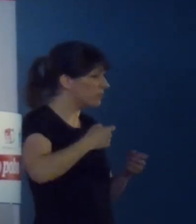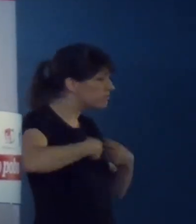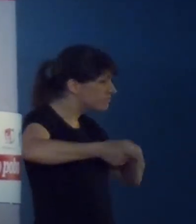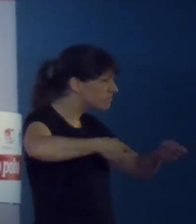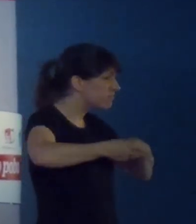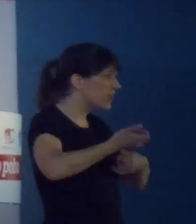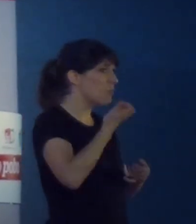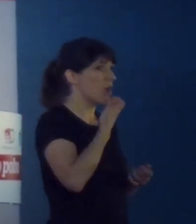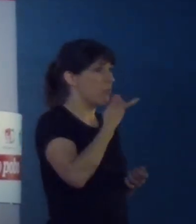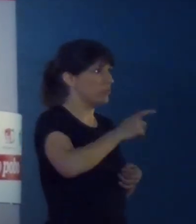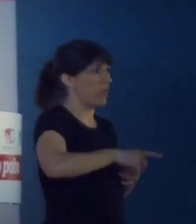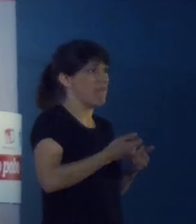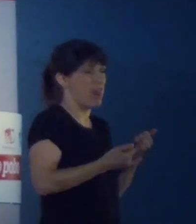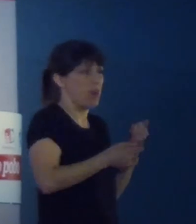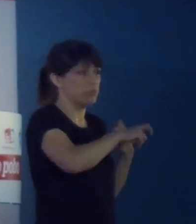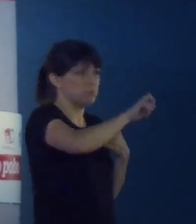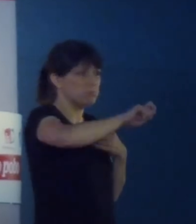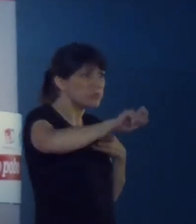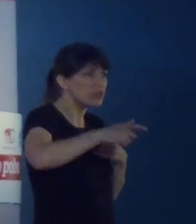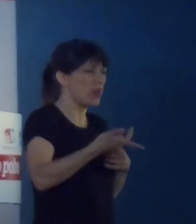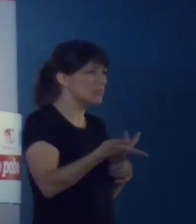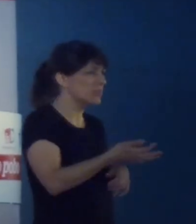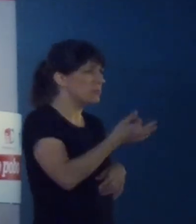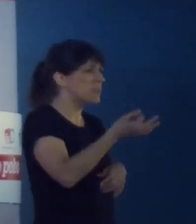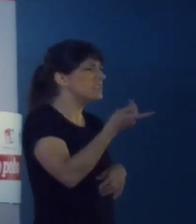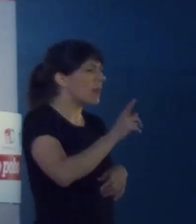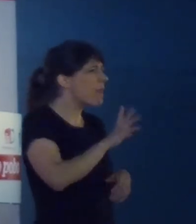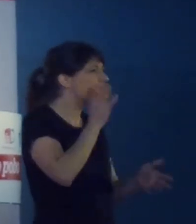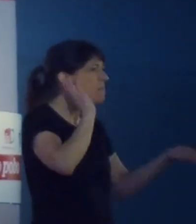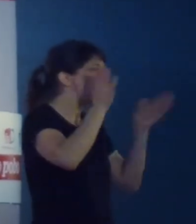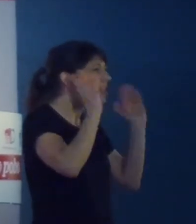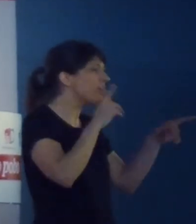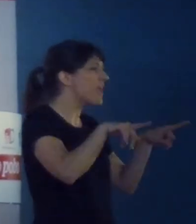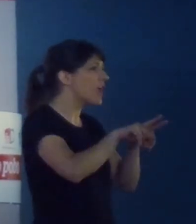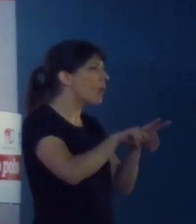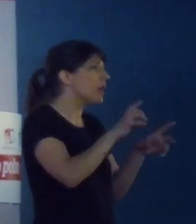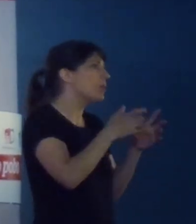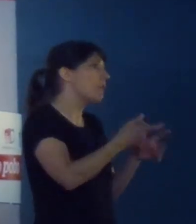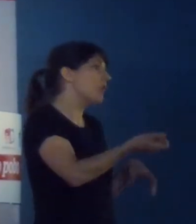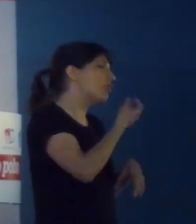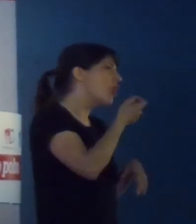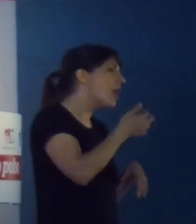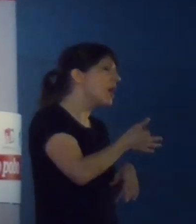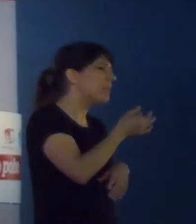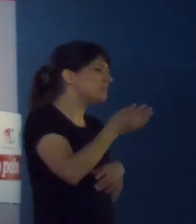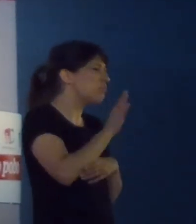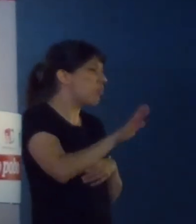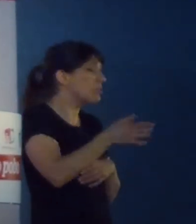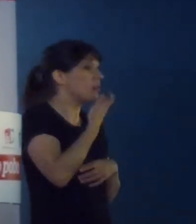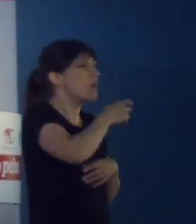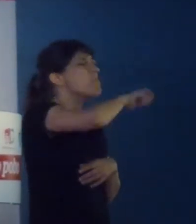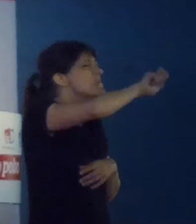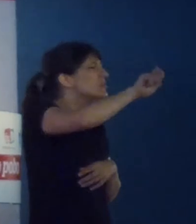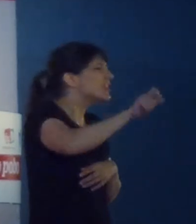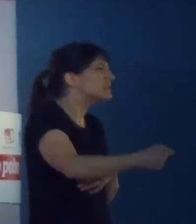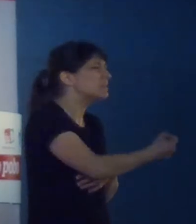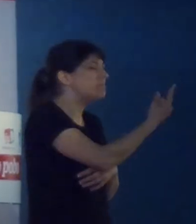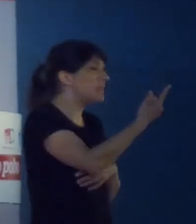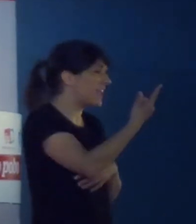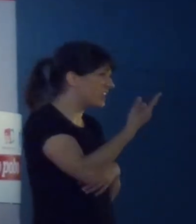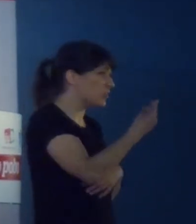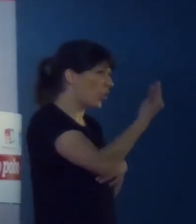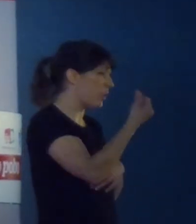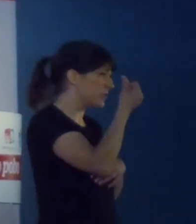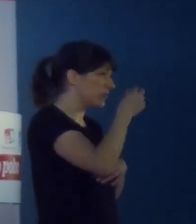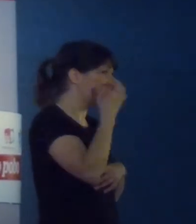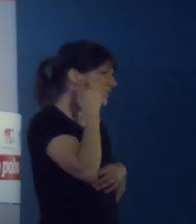apoubigados aos cidadáns, esa violencia que condenaba a droga e a morte a milleiros de rapaces e rapazas.